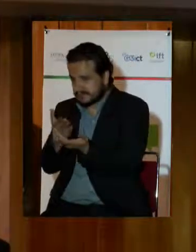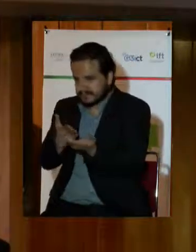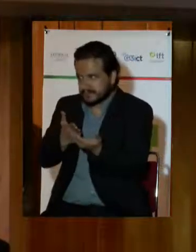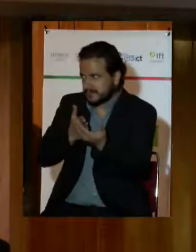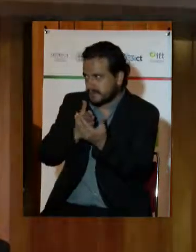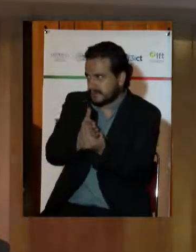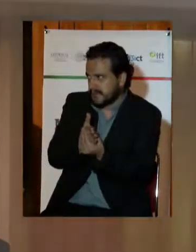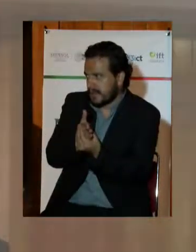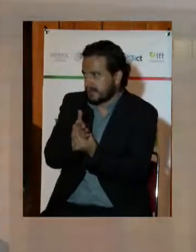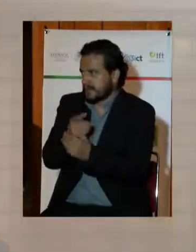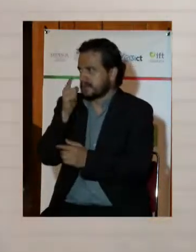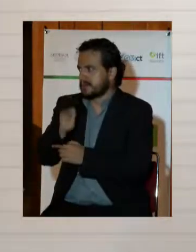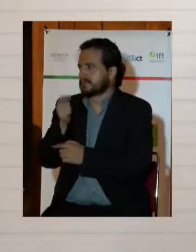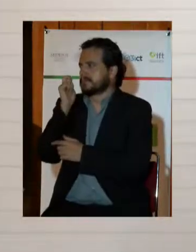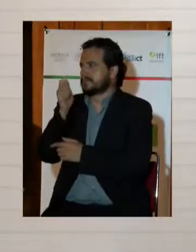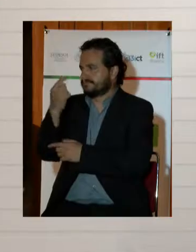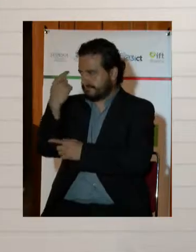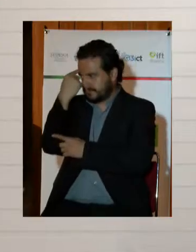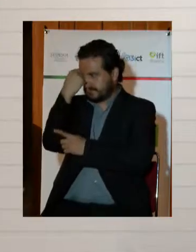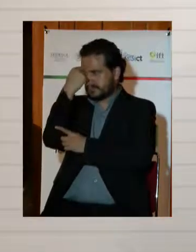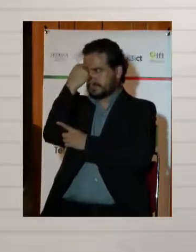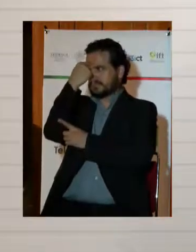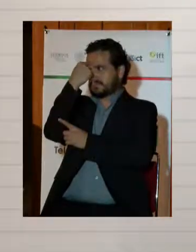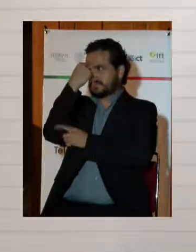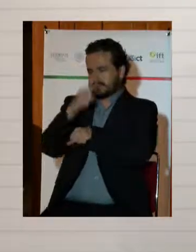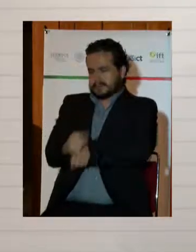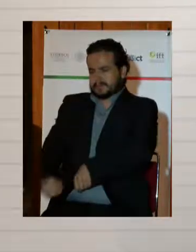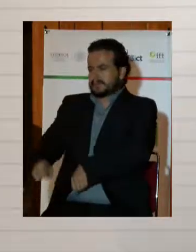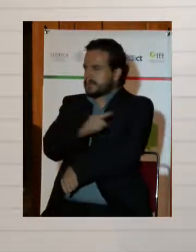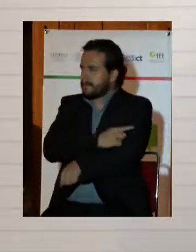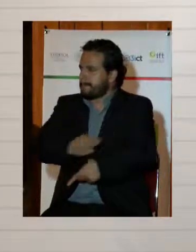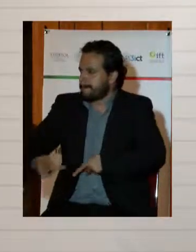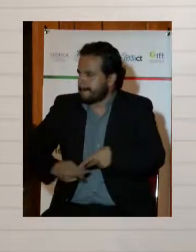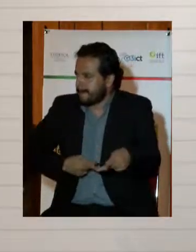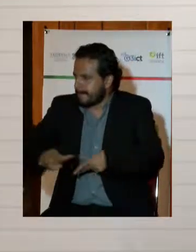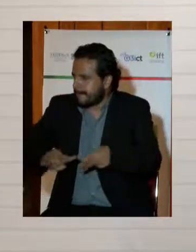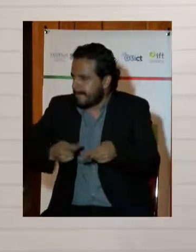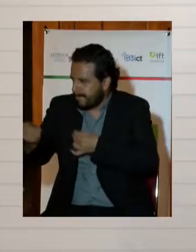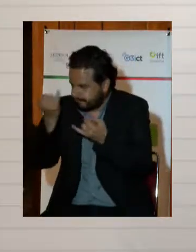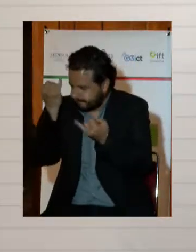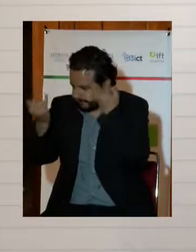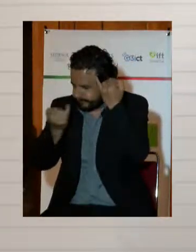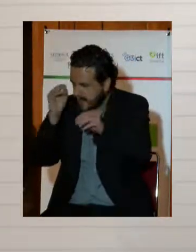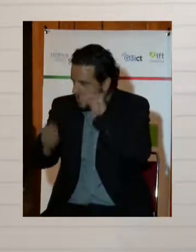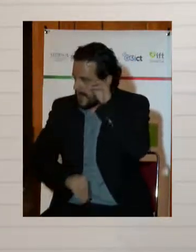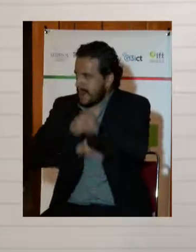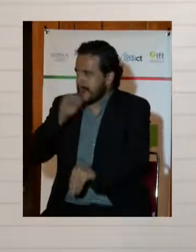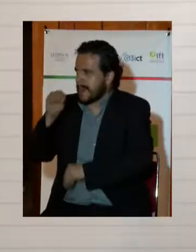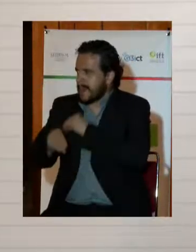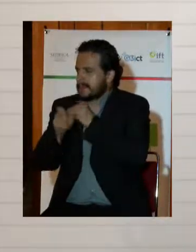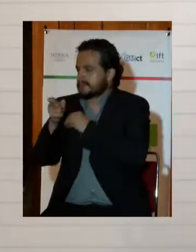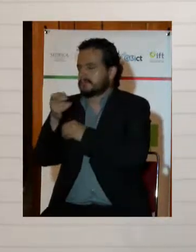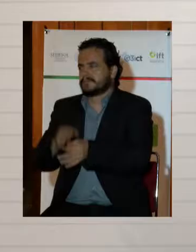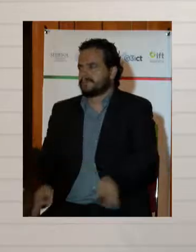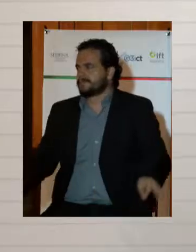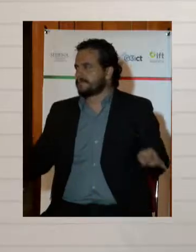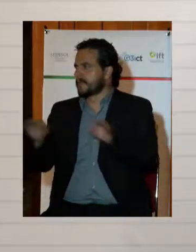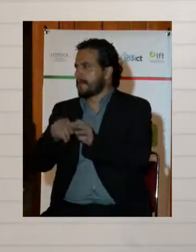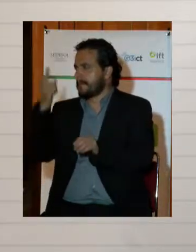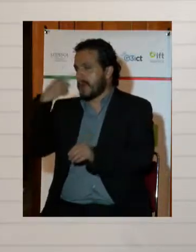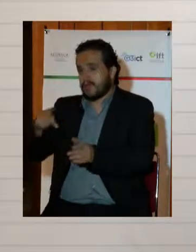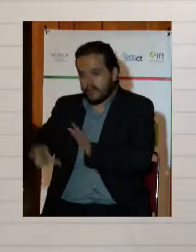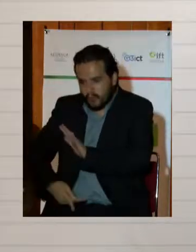tiene en la mente desde la planeación y diseño. Eso es fundamental para no repetir cosas y para no